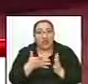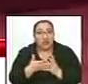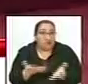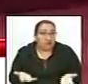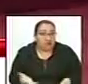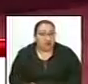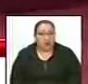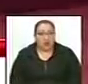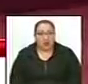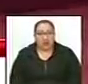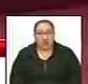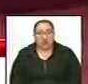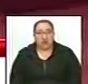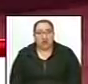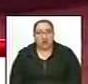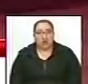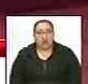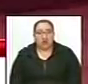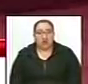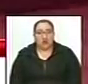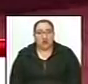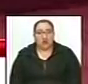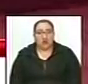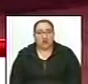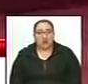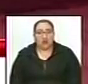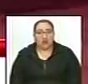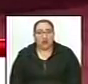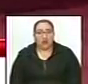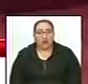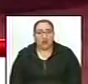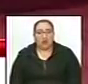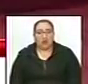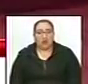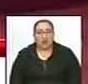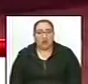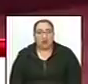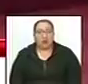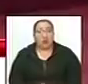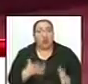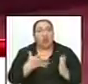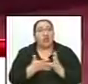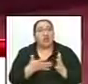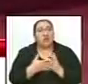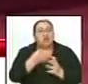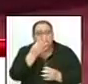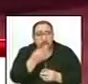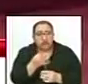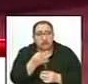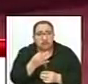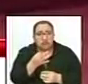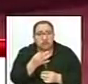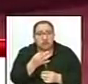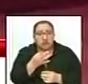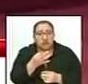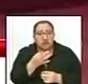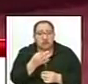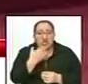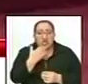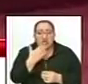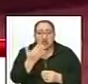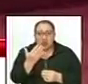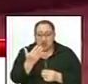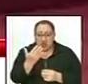testigos? Entonces, no hay un solo testigo, presidente, que pueda, en este caso, argumentar